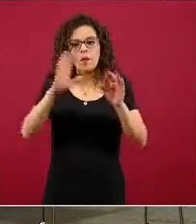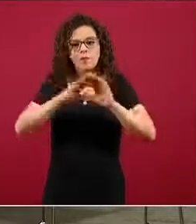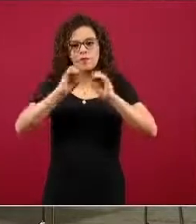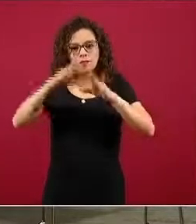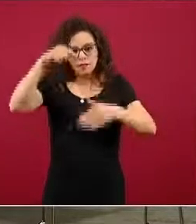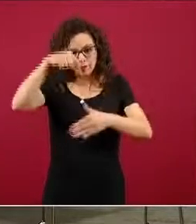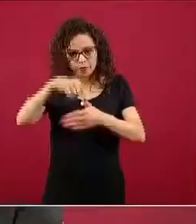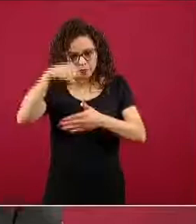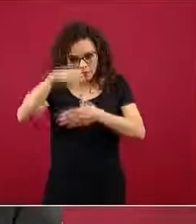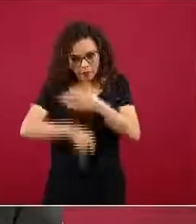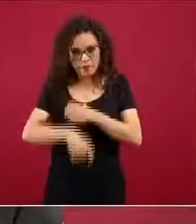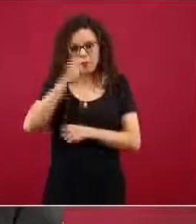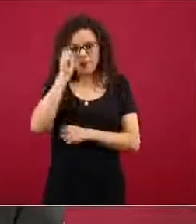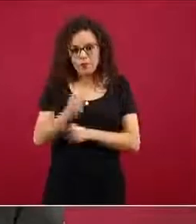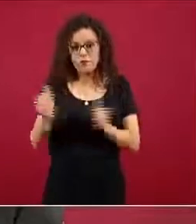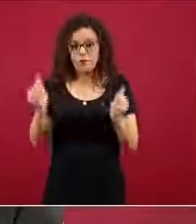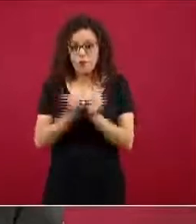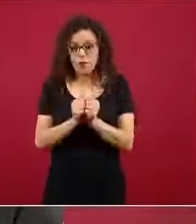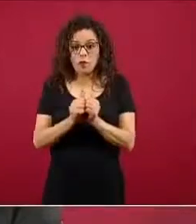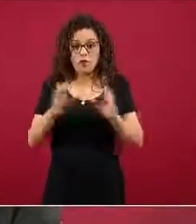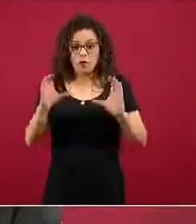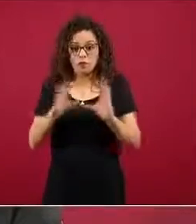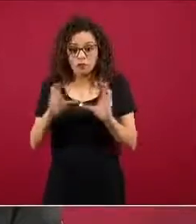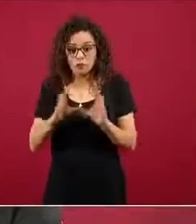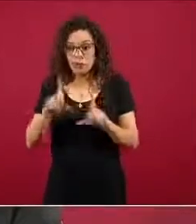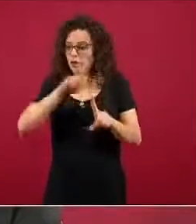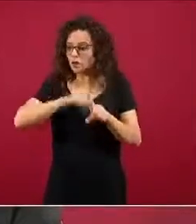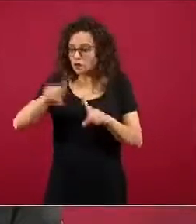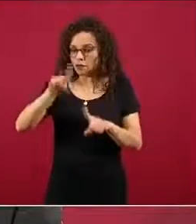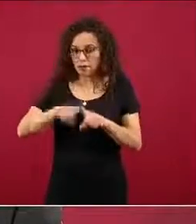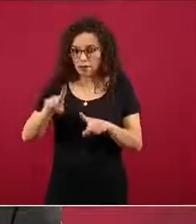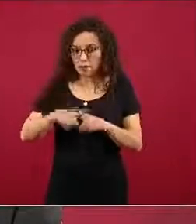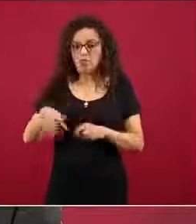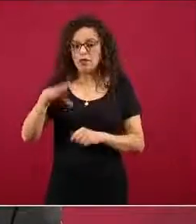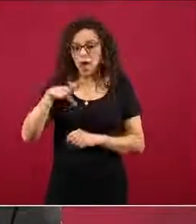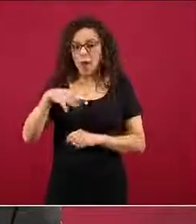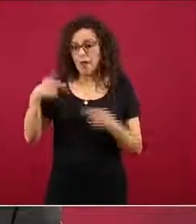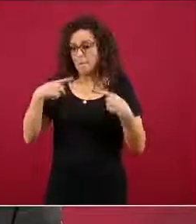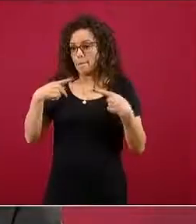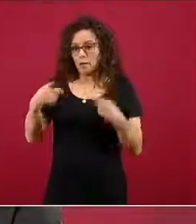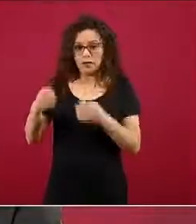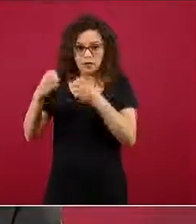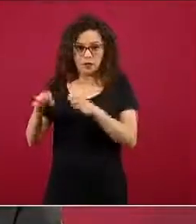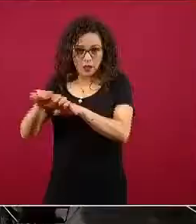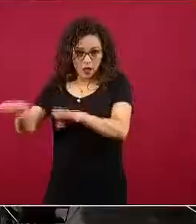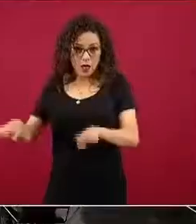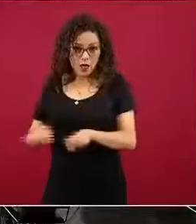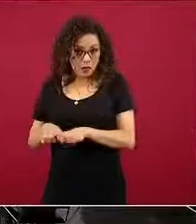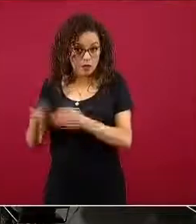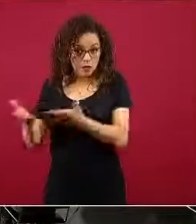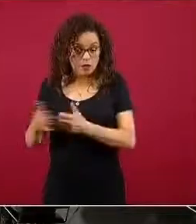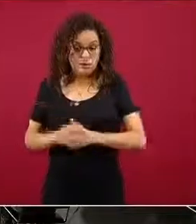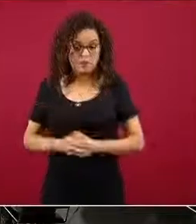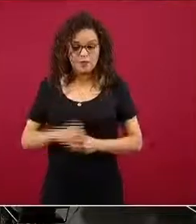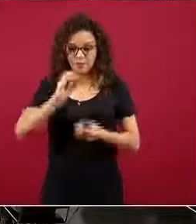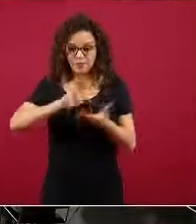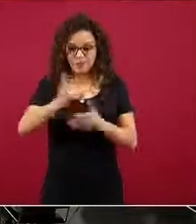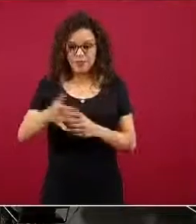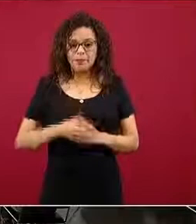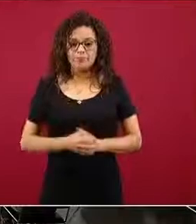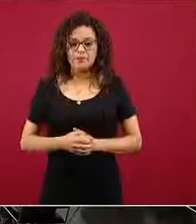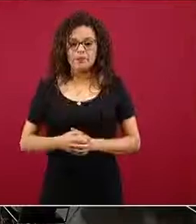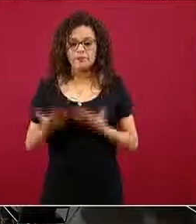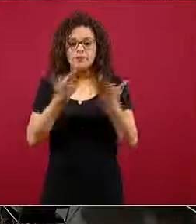credenciales científicas y técnicas, además de su integridad, tiene las personas que conforman este grupo. Muchas gracias.